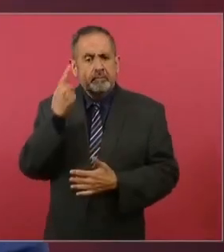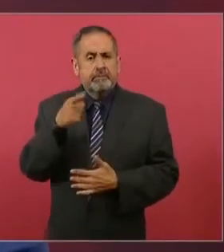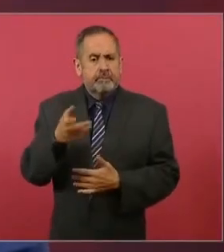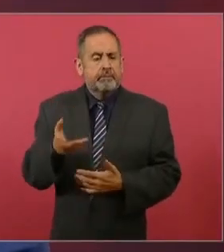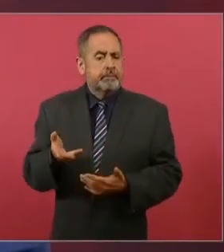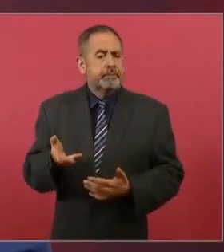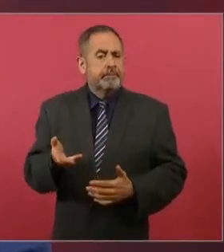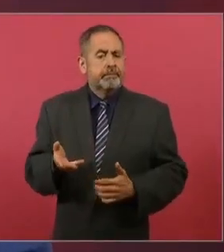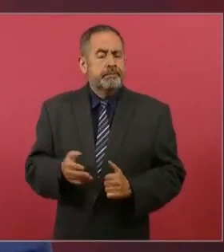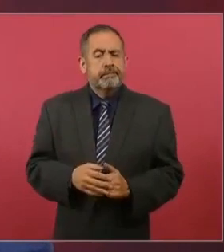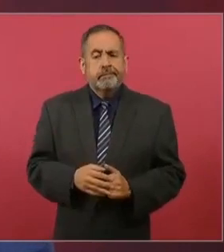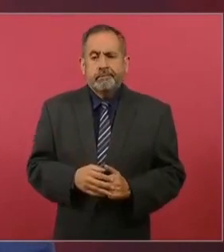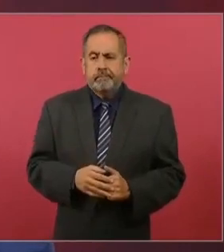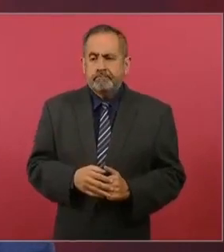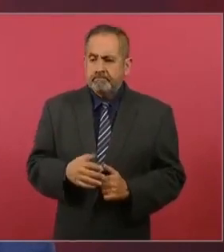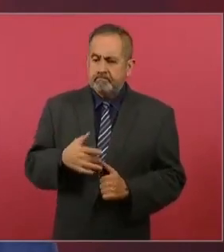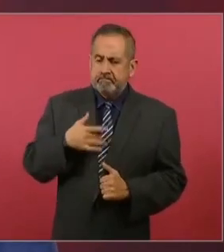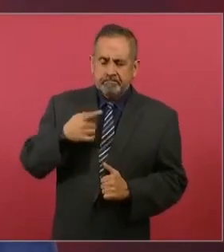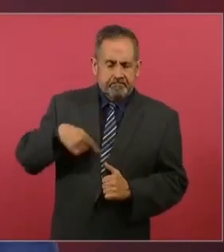para